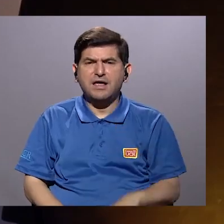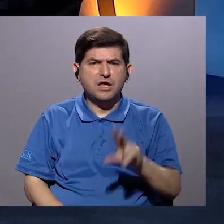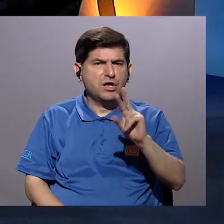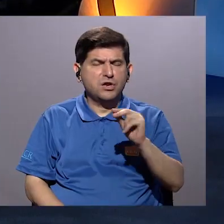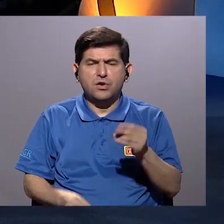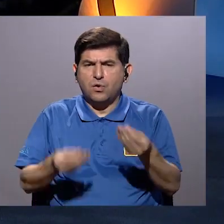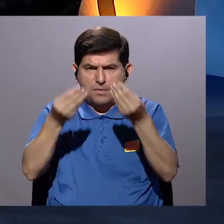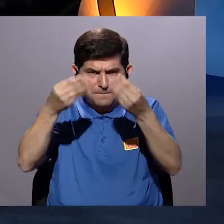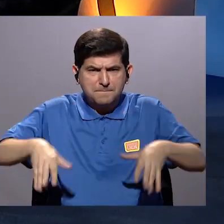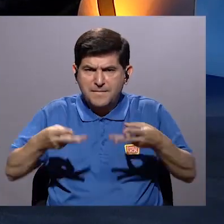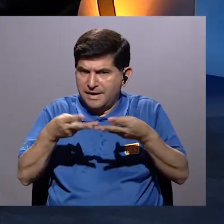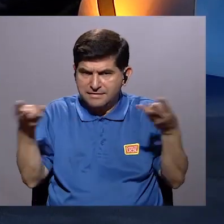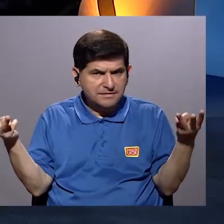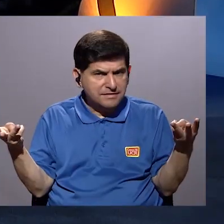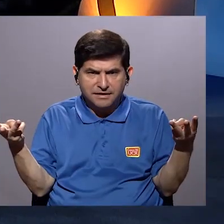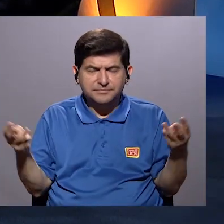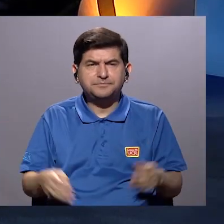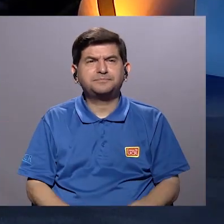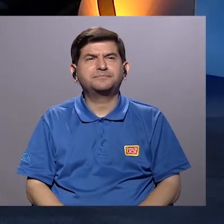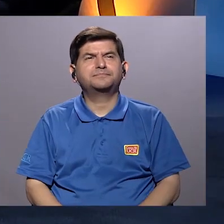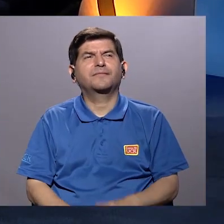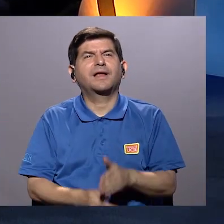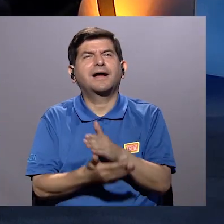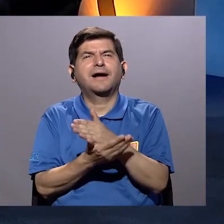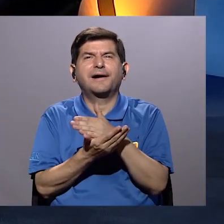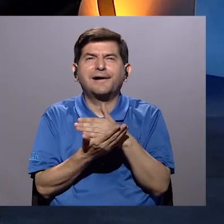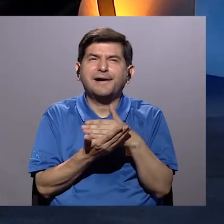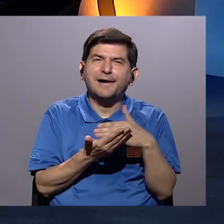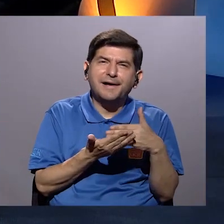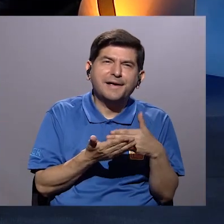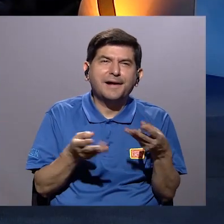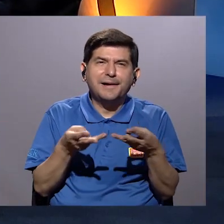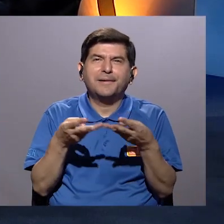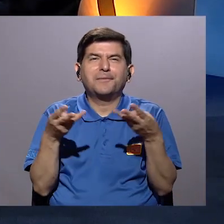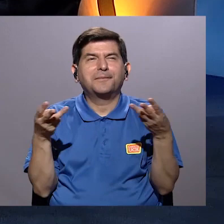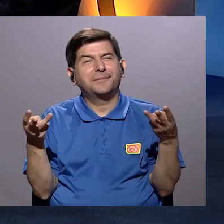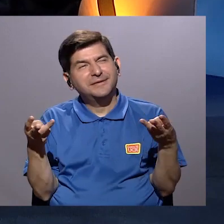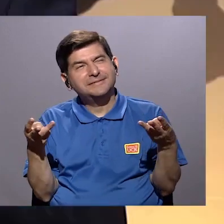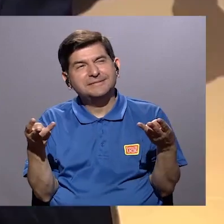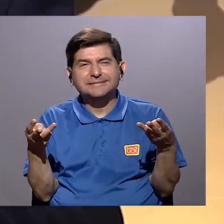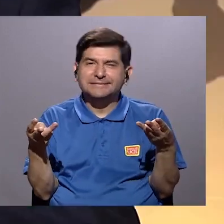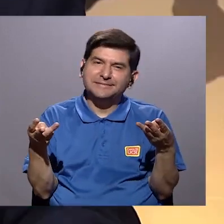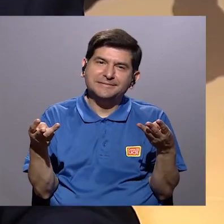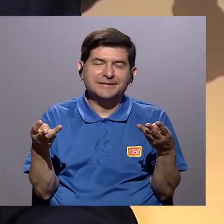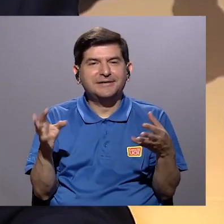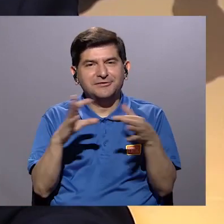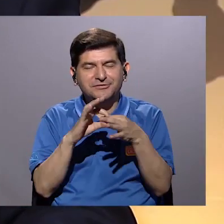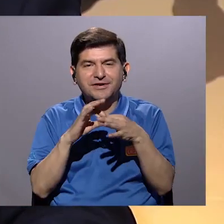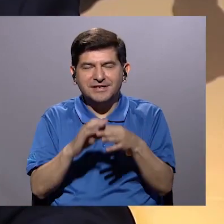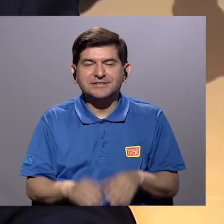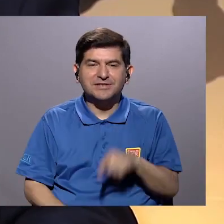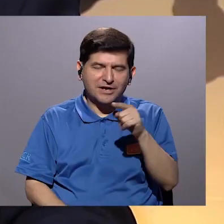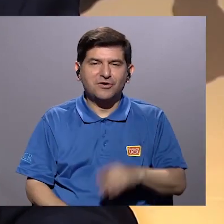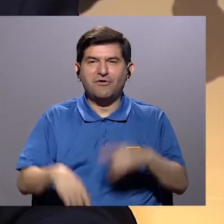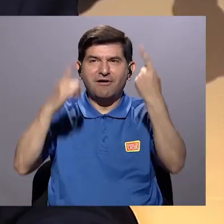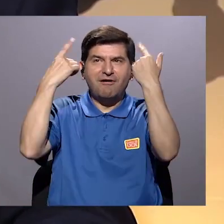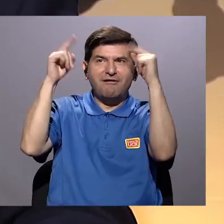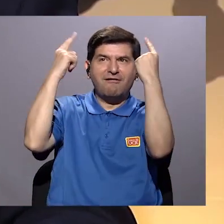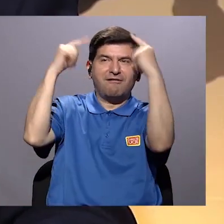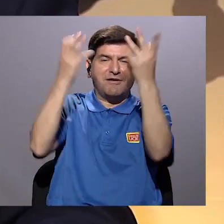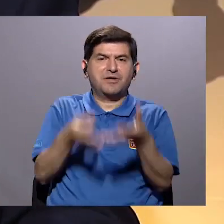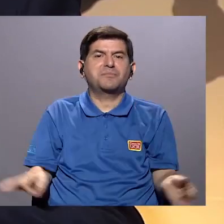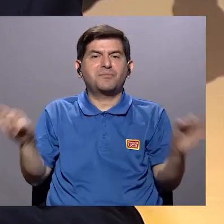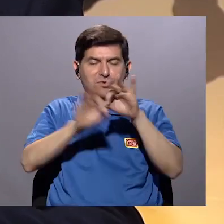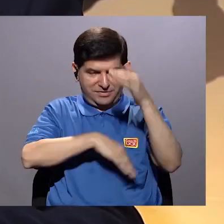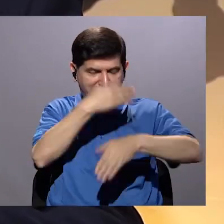materia. Hay algo materia, a ver, eso está relacionado con la eficiencia, que es muy importante el